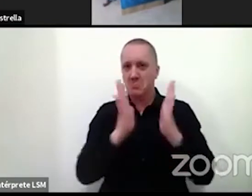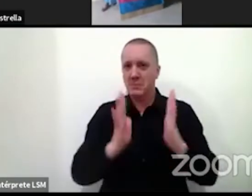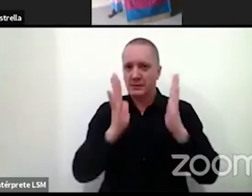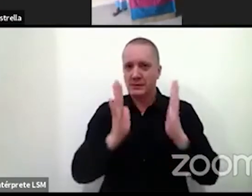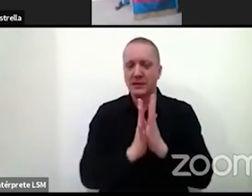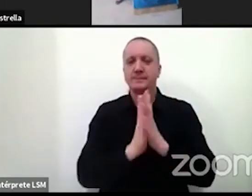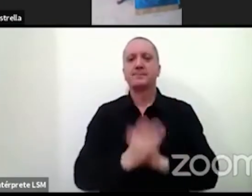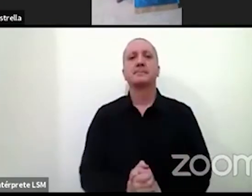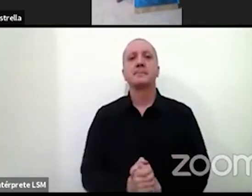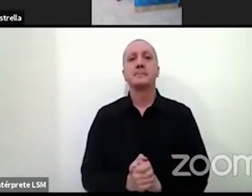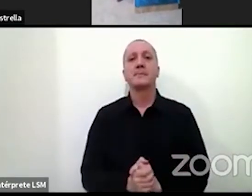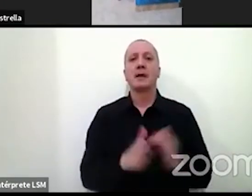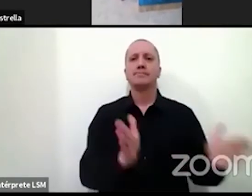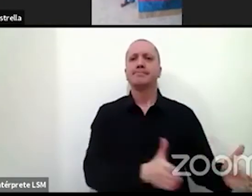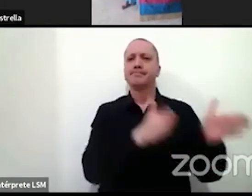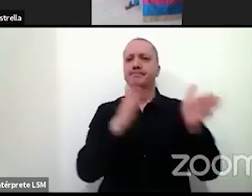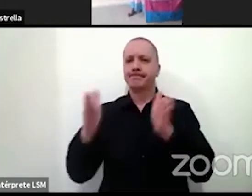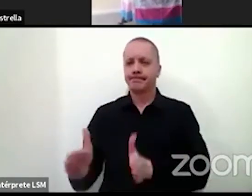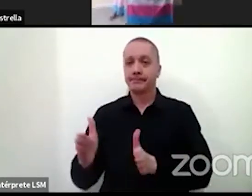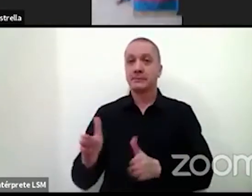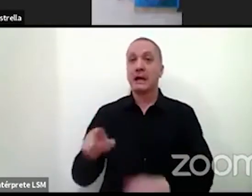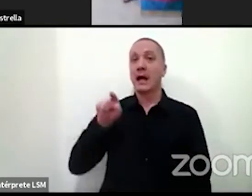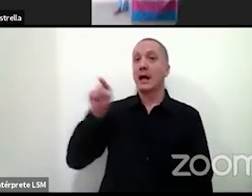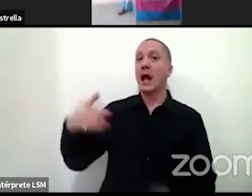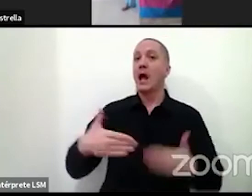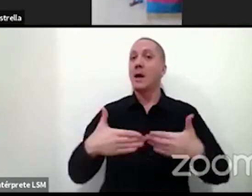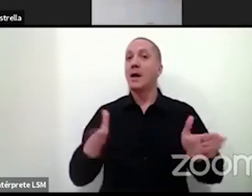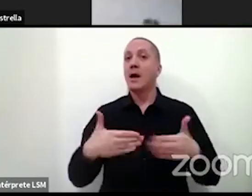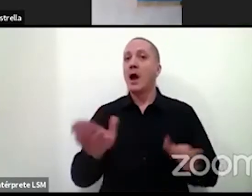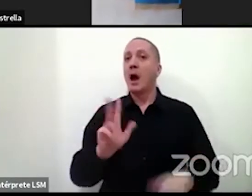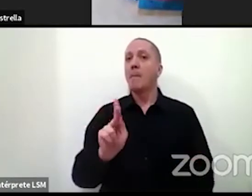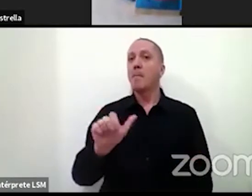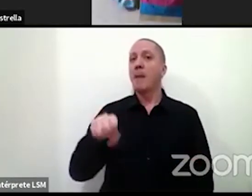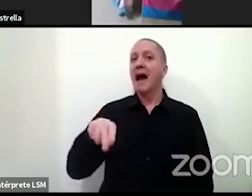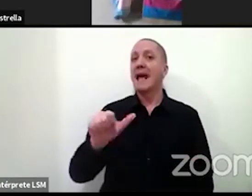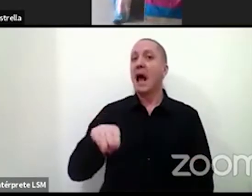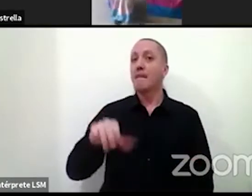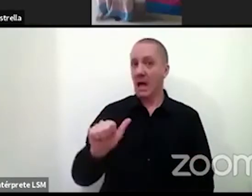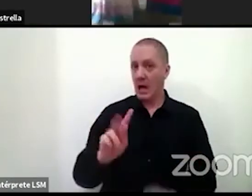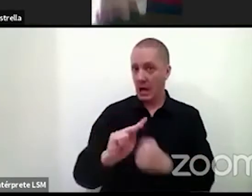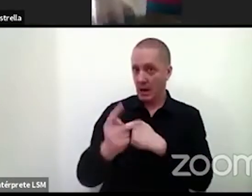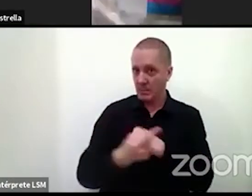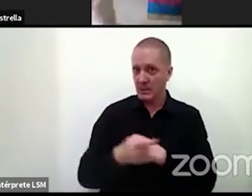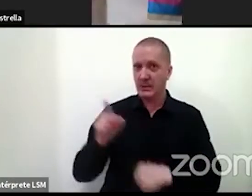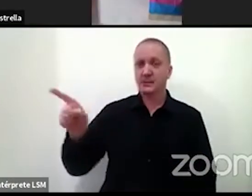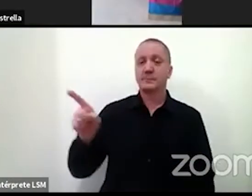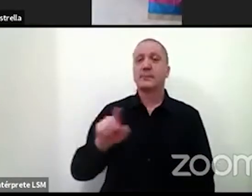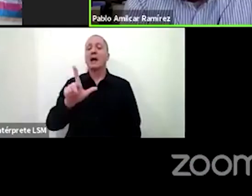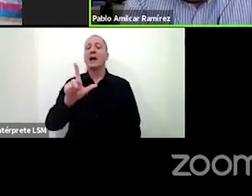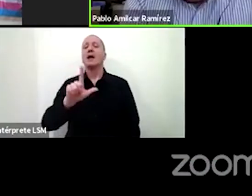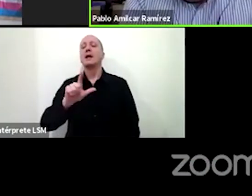Y vamos a continuar desde Panamá con Lynx Arango